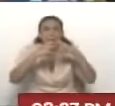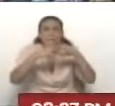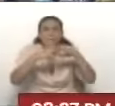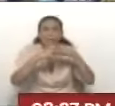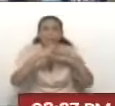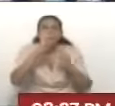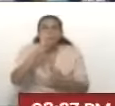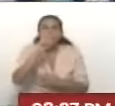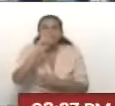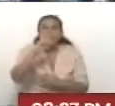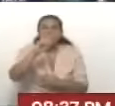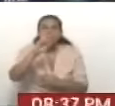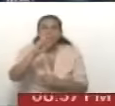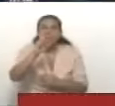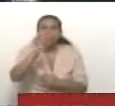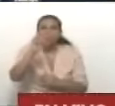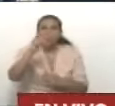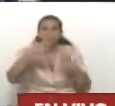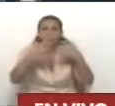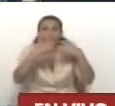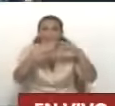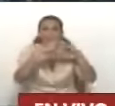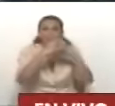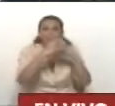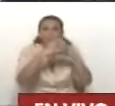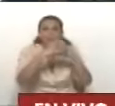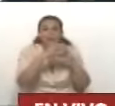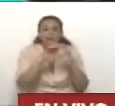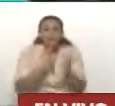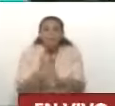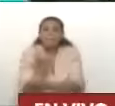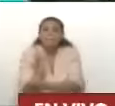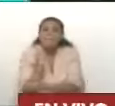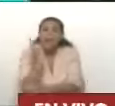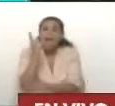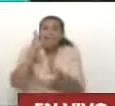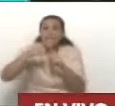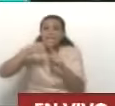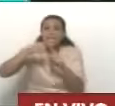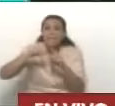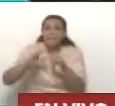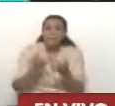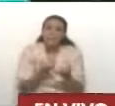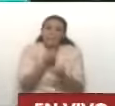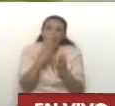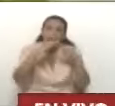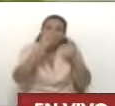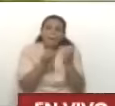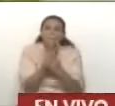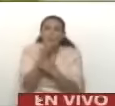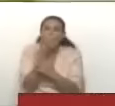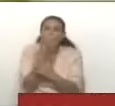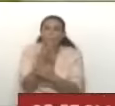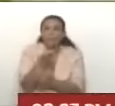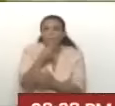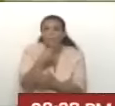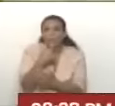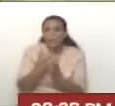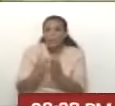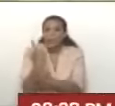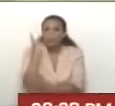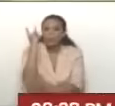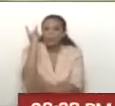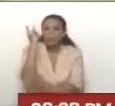pimentón. ¿Y esto qué es? Esto es una palma tipo ornamental. ¿Tipo? Ornamental, esta es la que